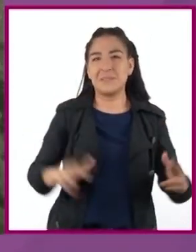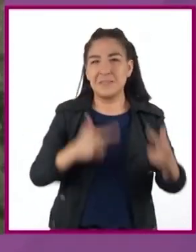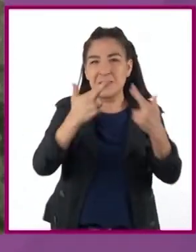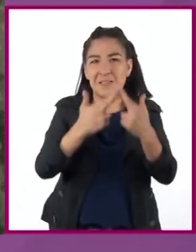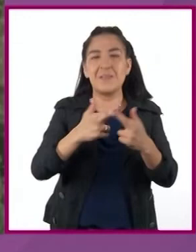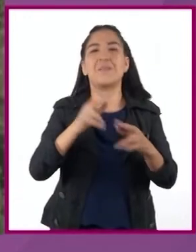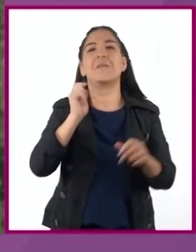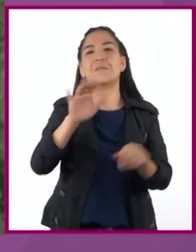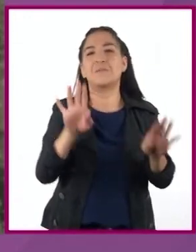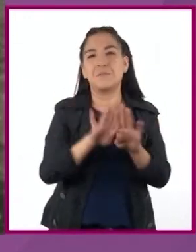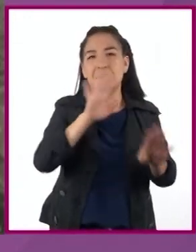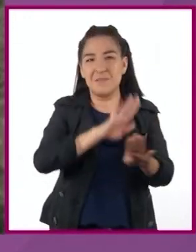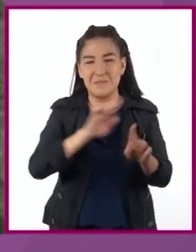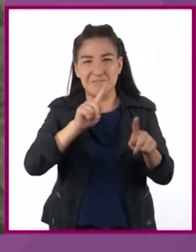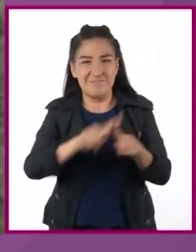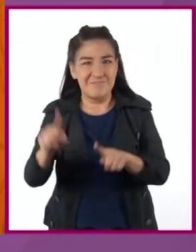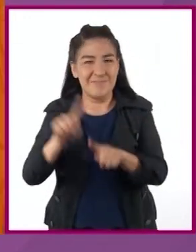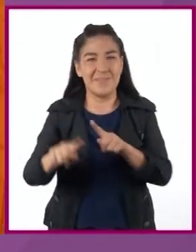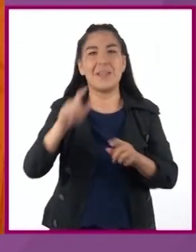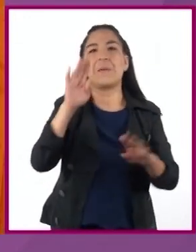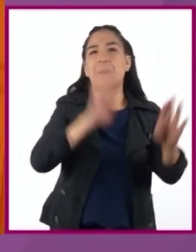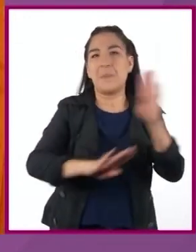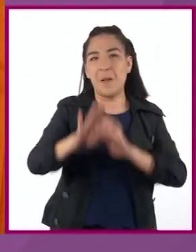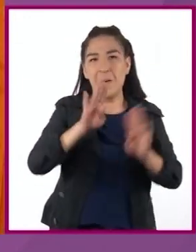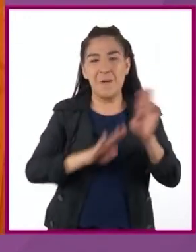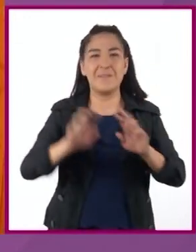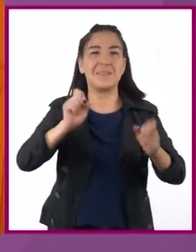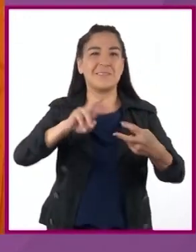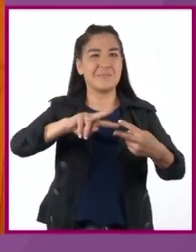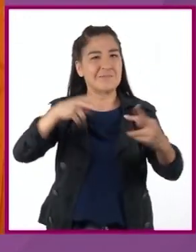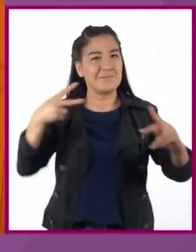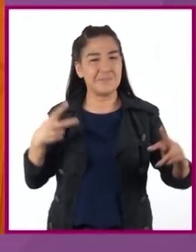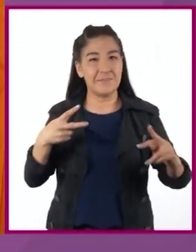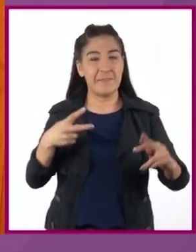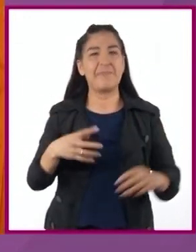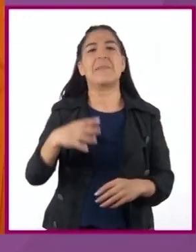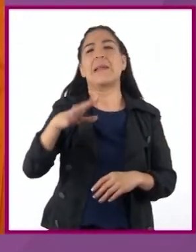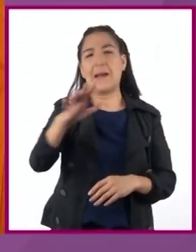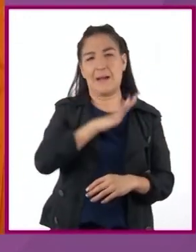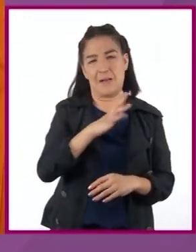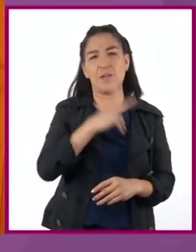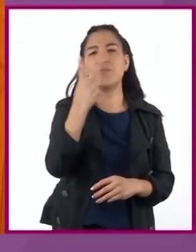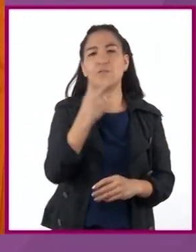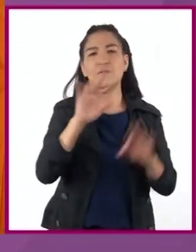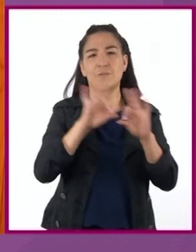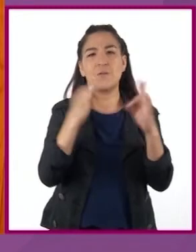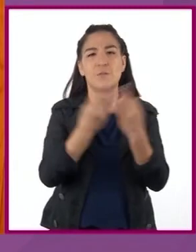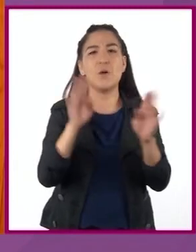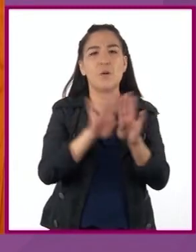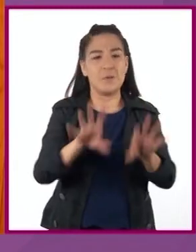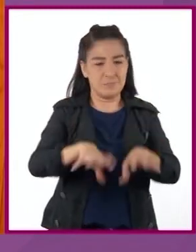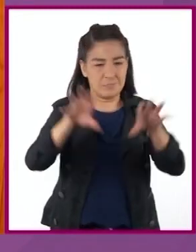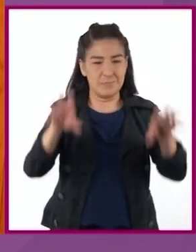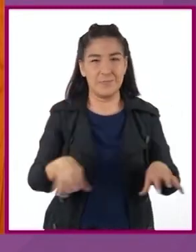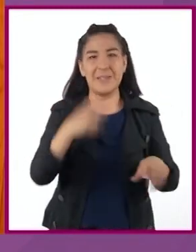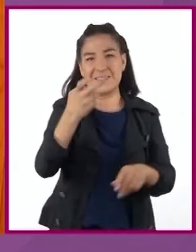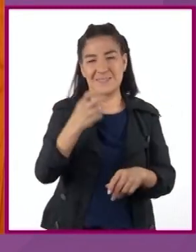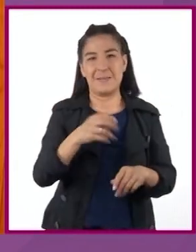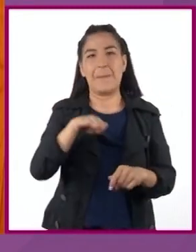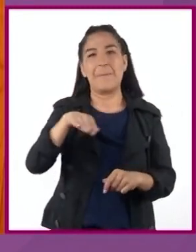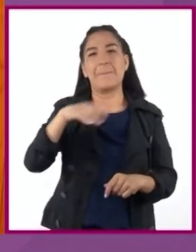lingüísticos, biológicos. Hay dos formas de constituir estados en Mesoamérica.